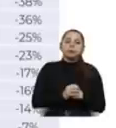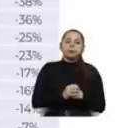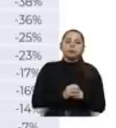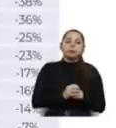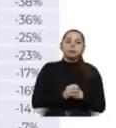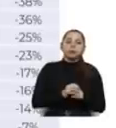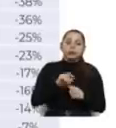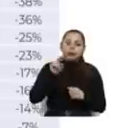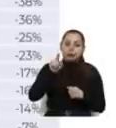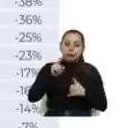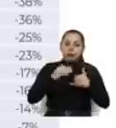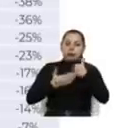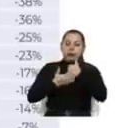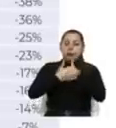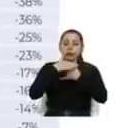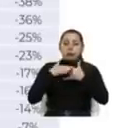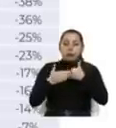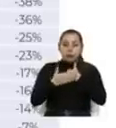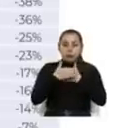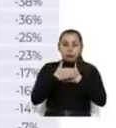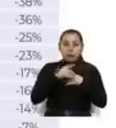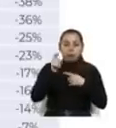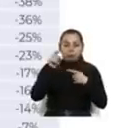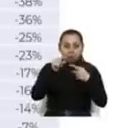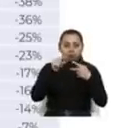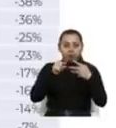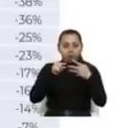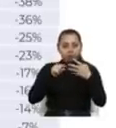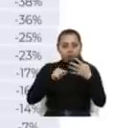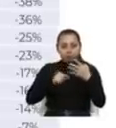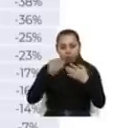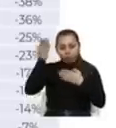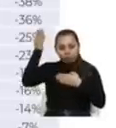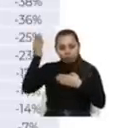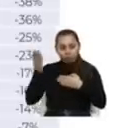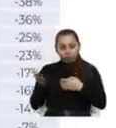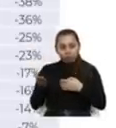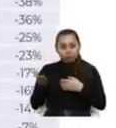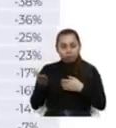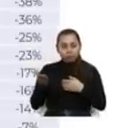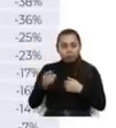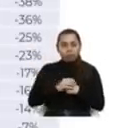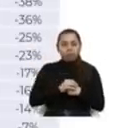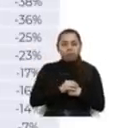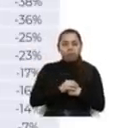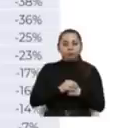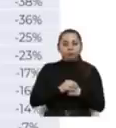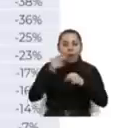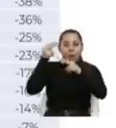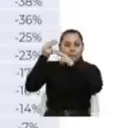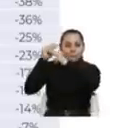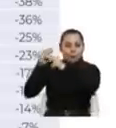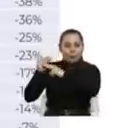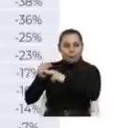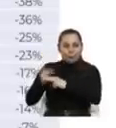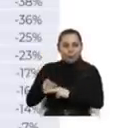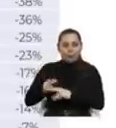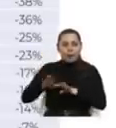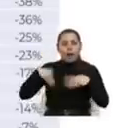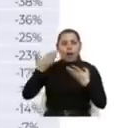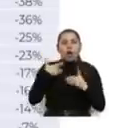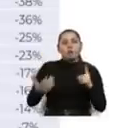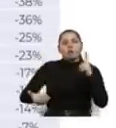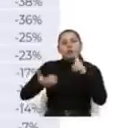de estos departamentos específicamente que aparecen indicados, como se logró